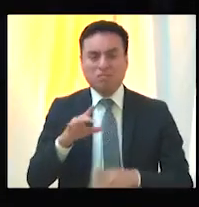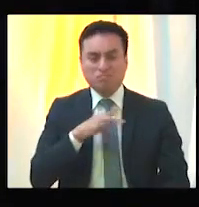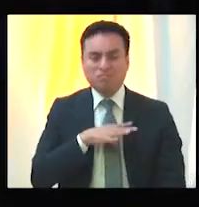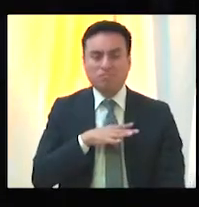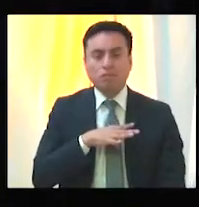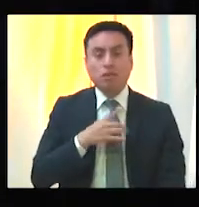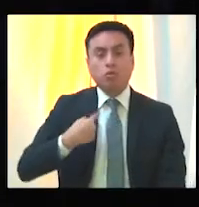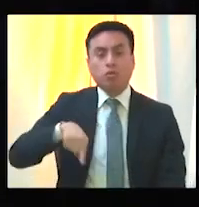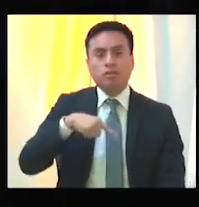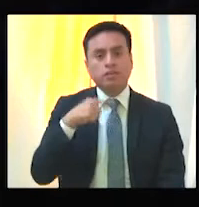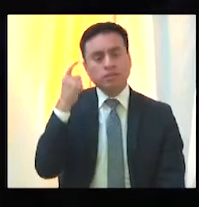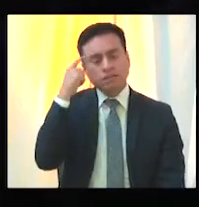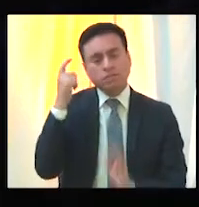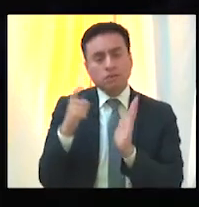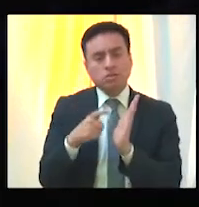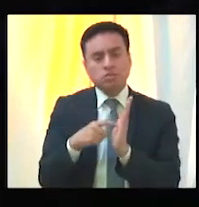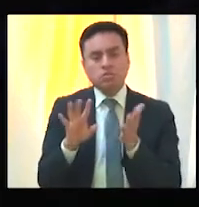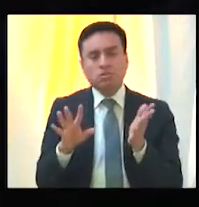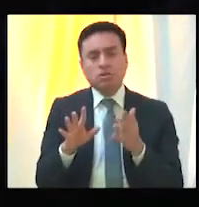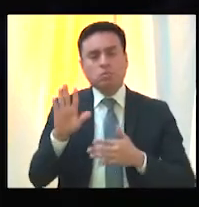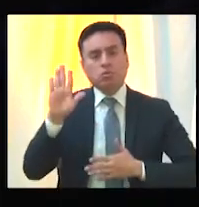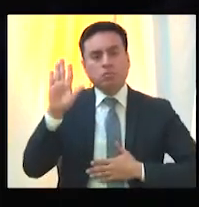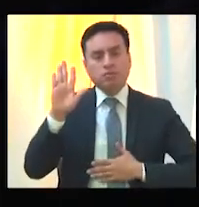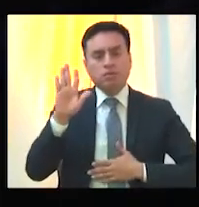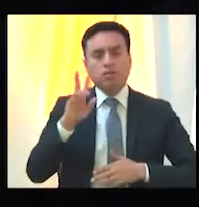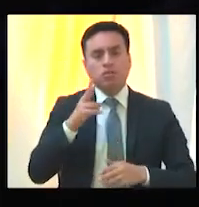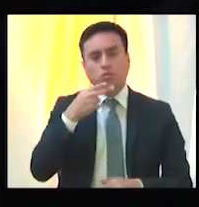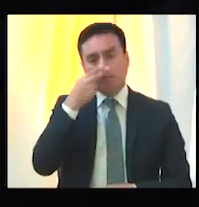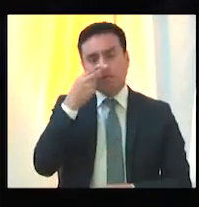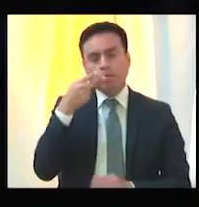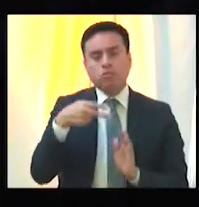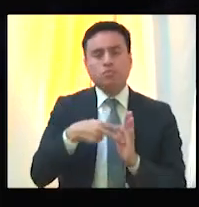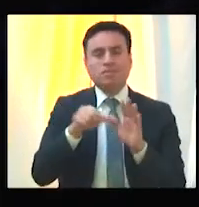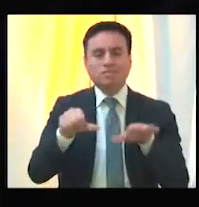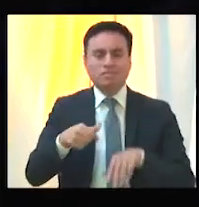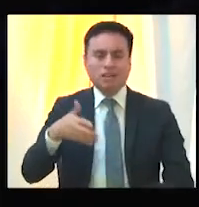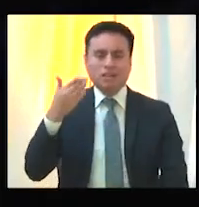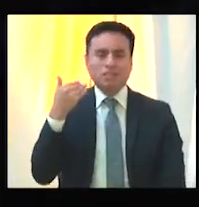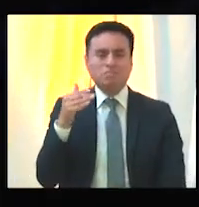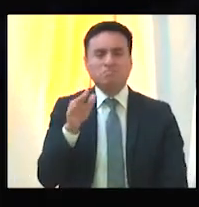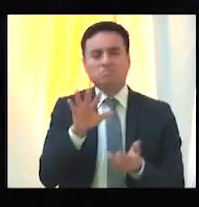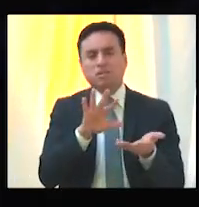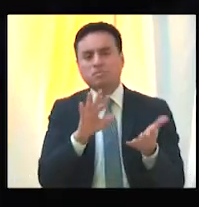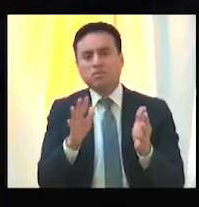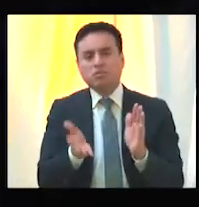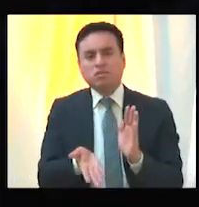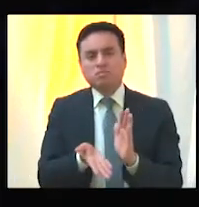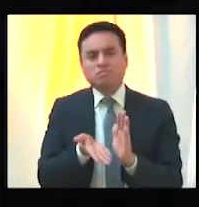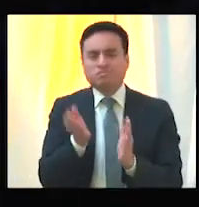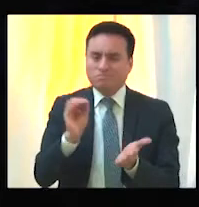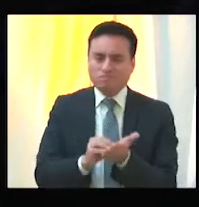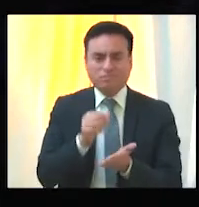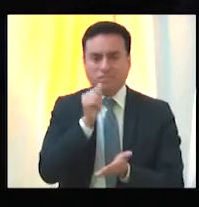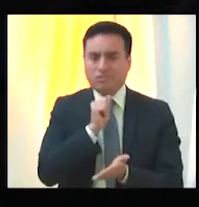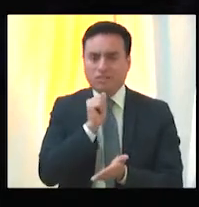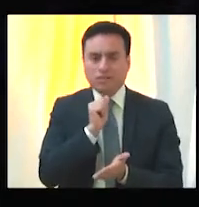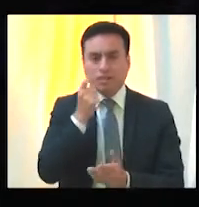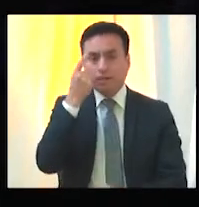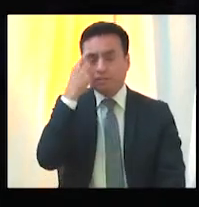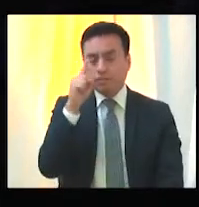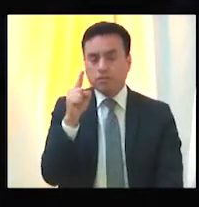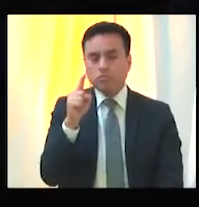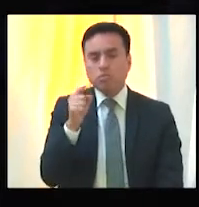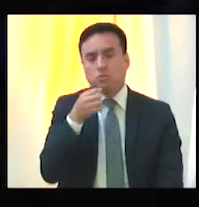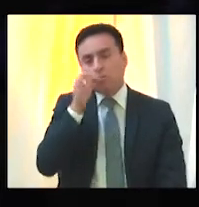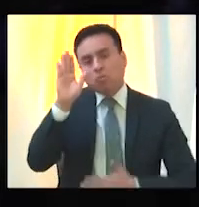hecho, nuestra estimación es que la promesa que se hizo en noviembre del 2016 es altamente insuficiente, pero al menos